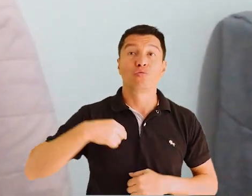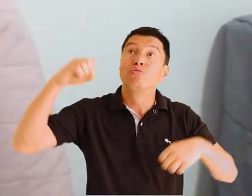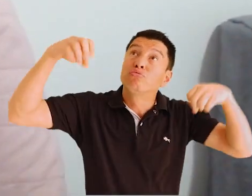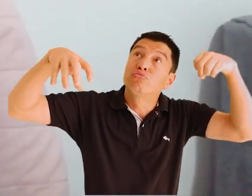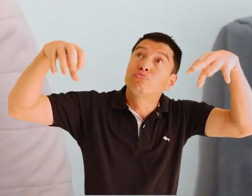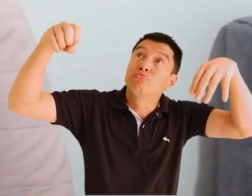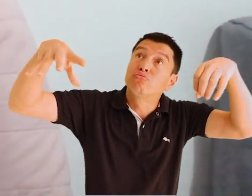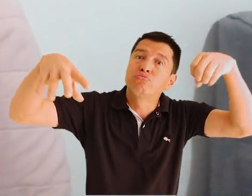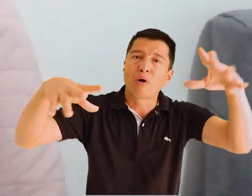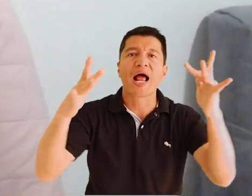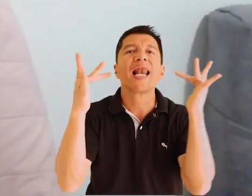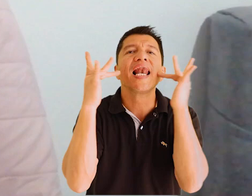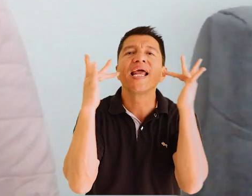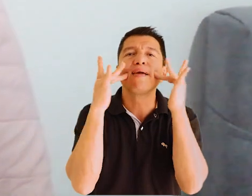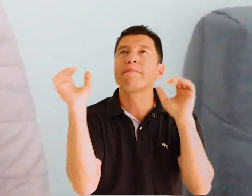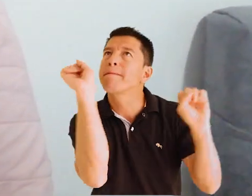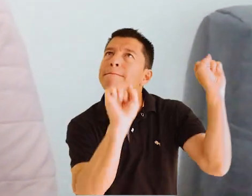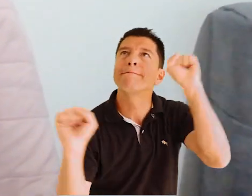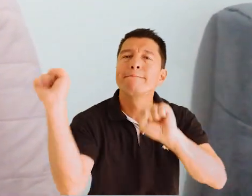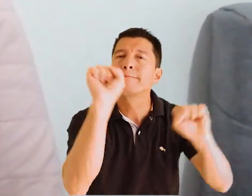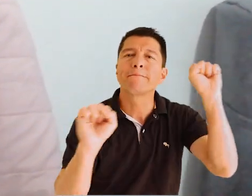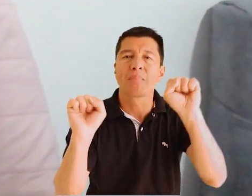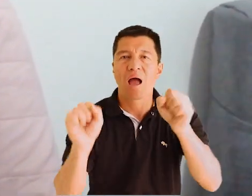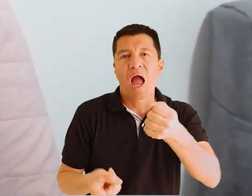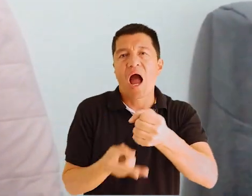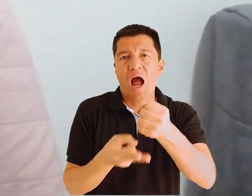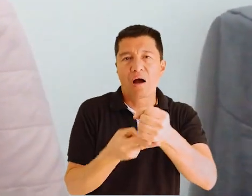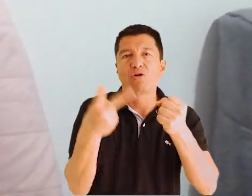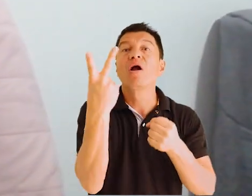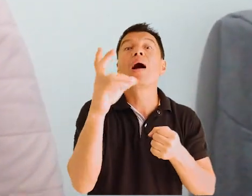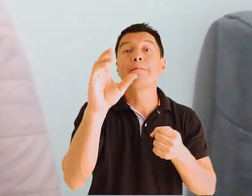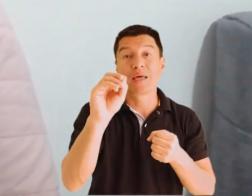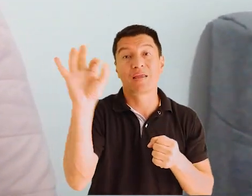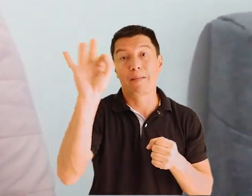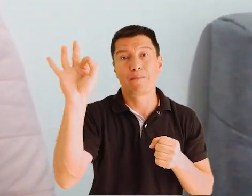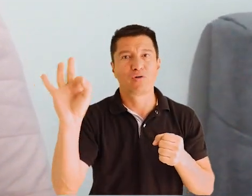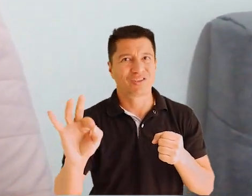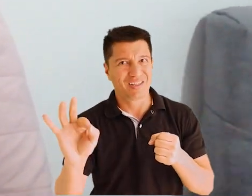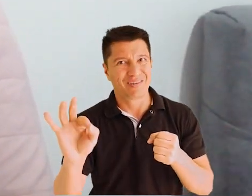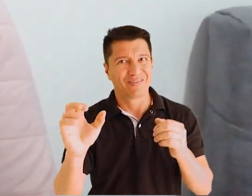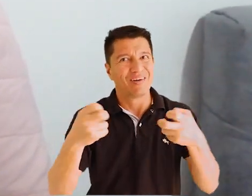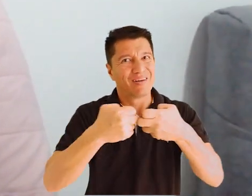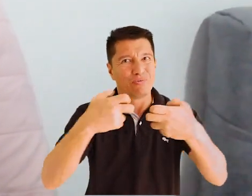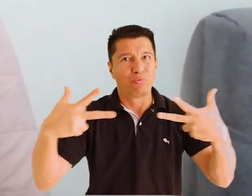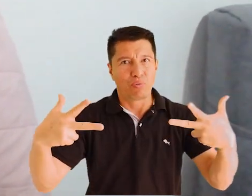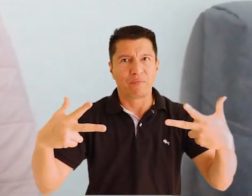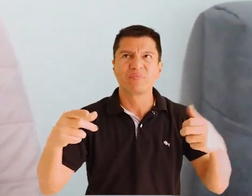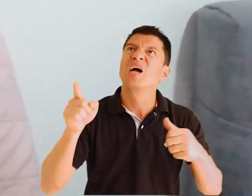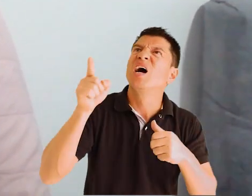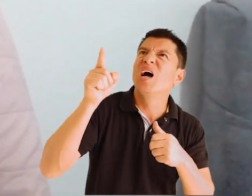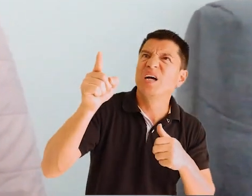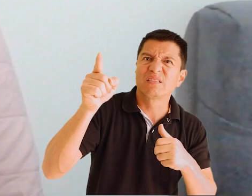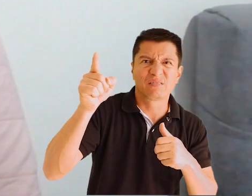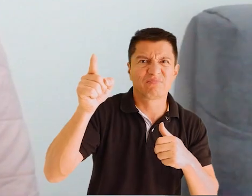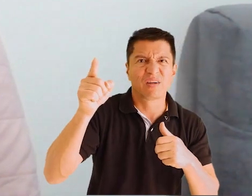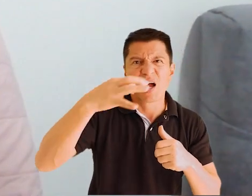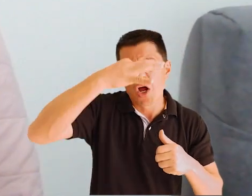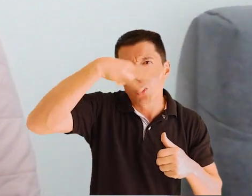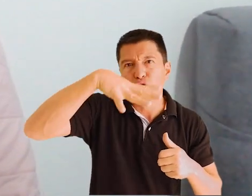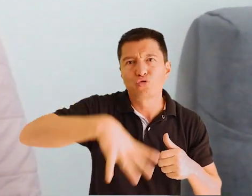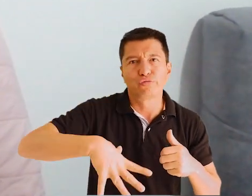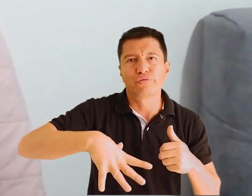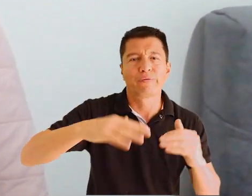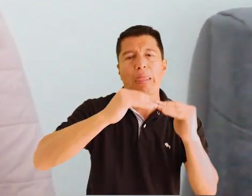mis lámparas, eso ahorra el 20% del consumo de energía. Un bombillo o un foco sucio